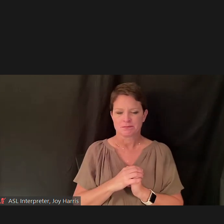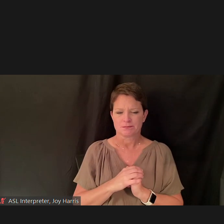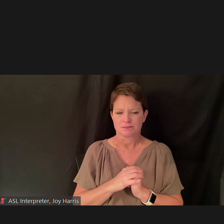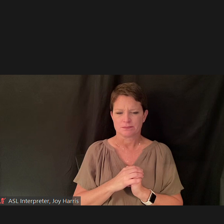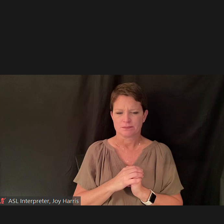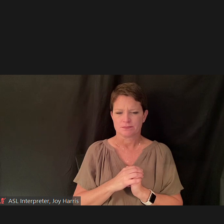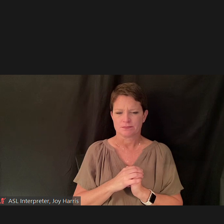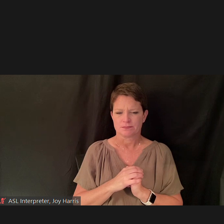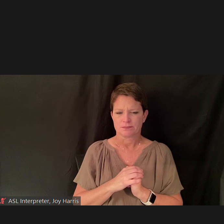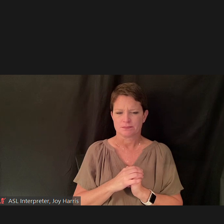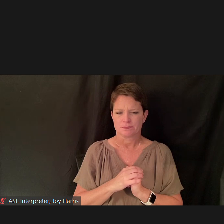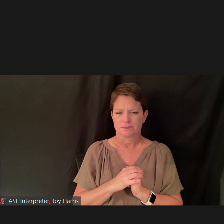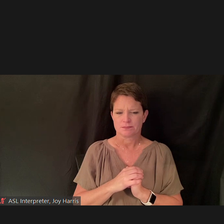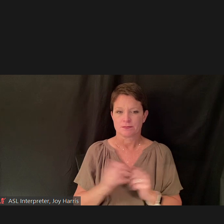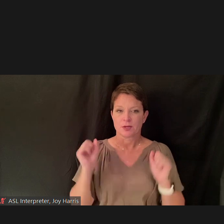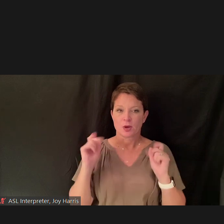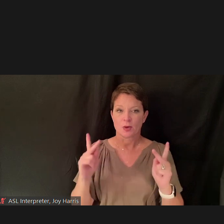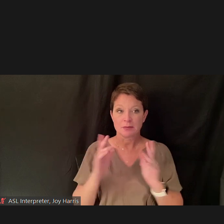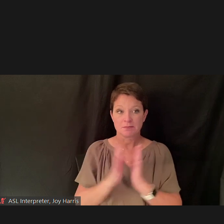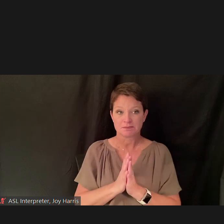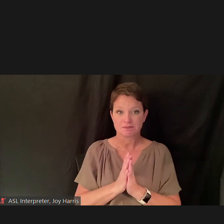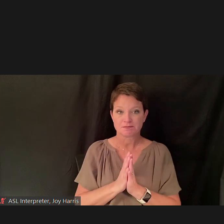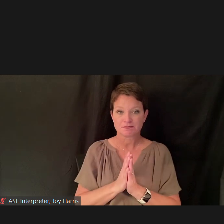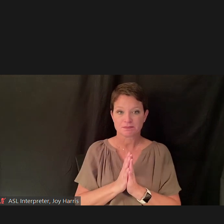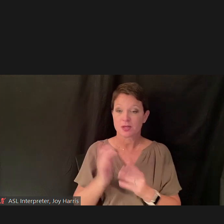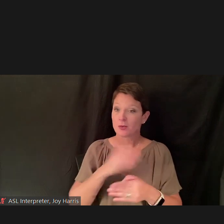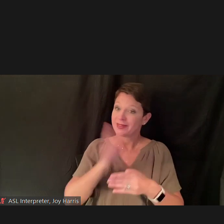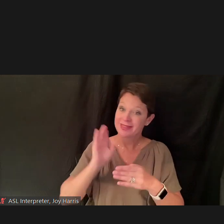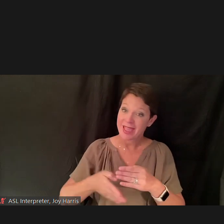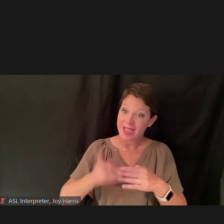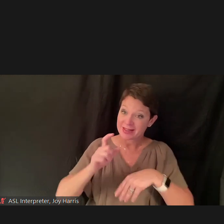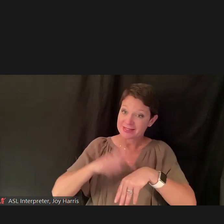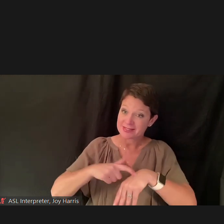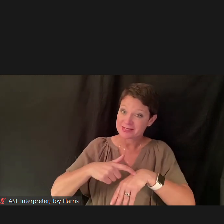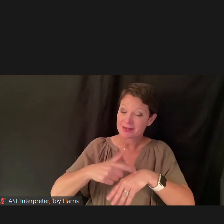se traduzca a ese idioma.